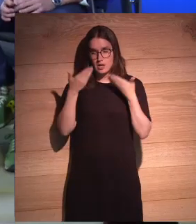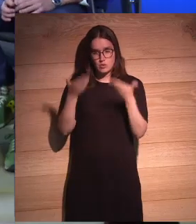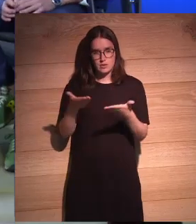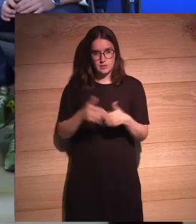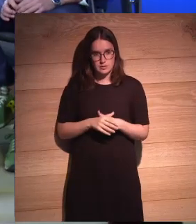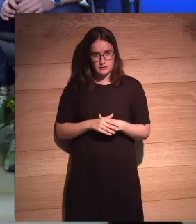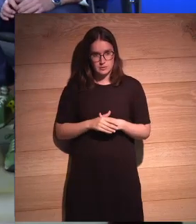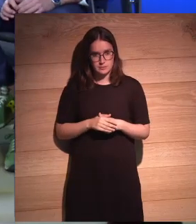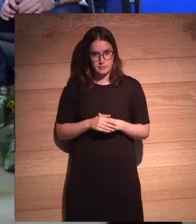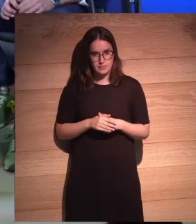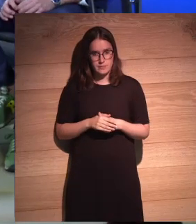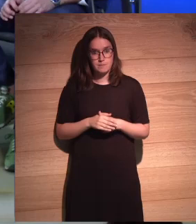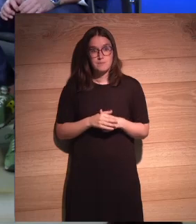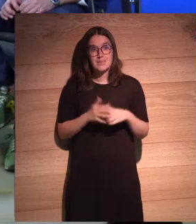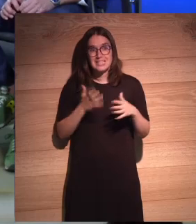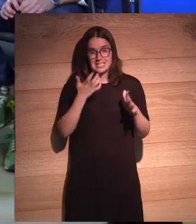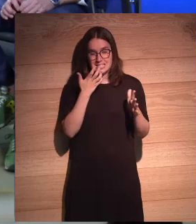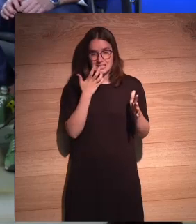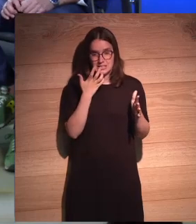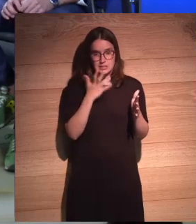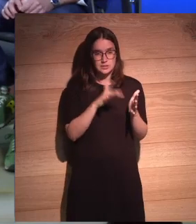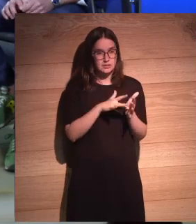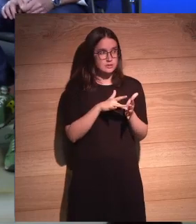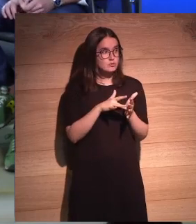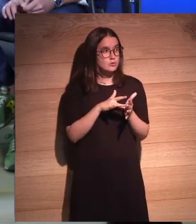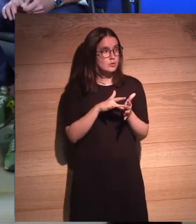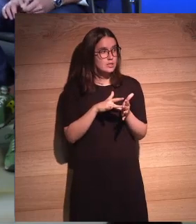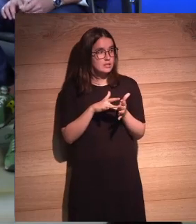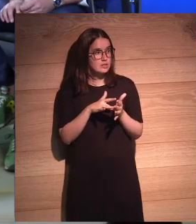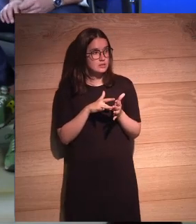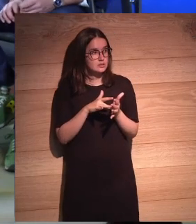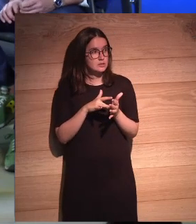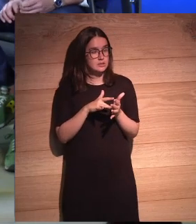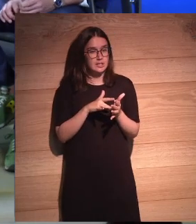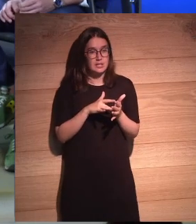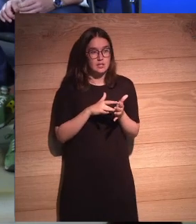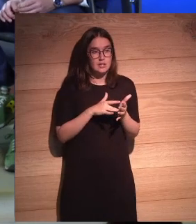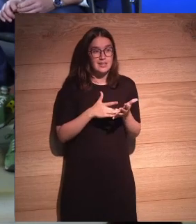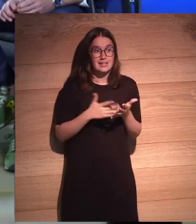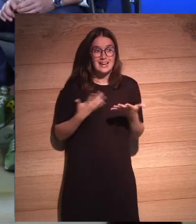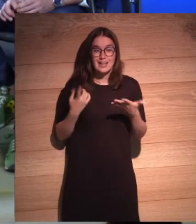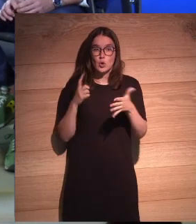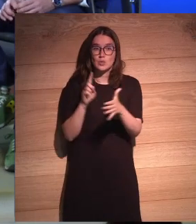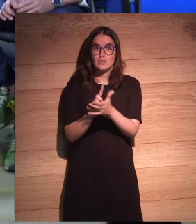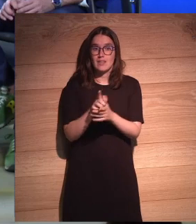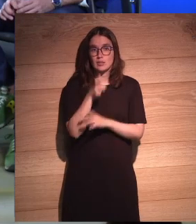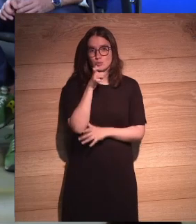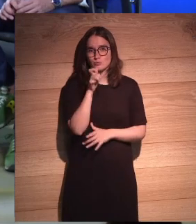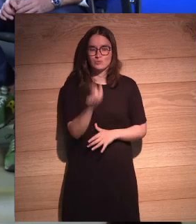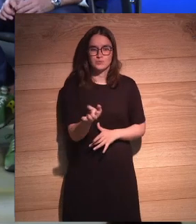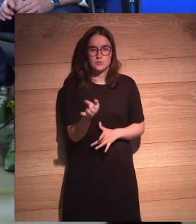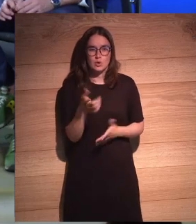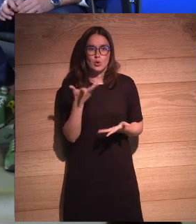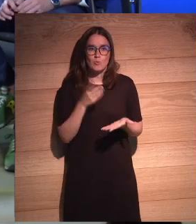desde luego. Sí, bueno, sí que hay. Lo que pasa es que la inclusividad es un término del que muchas